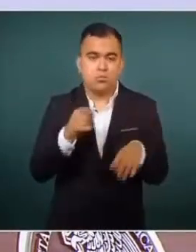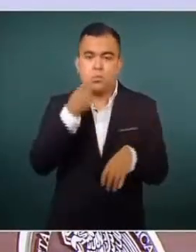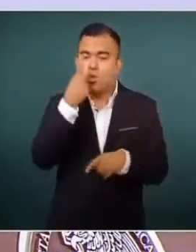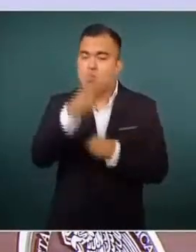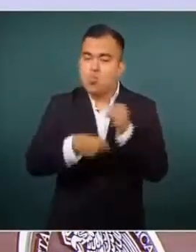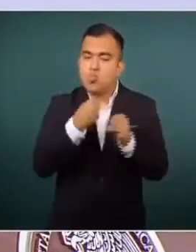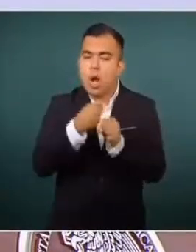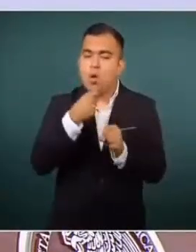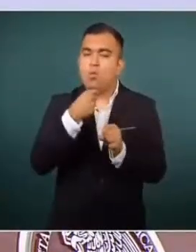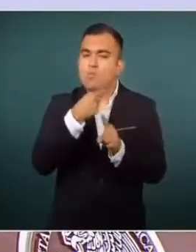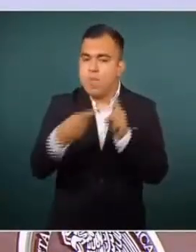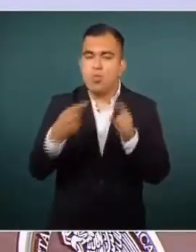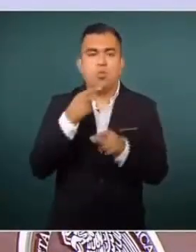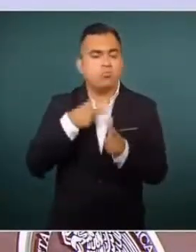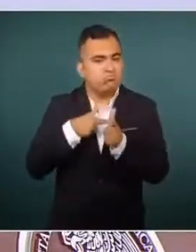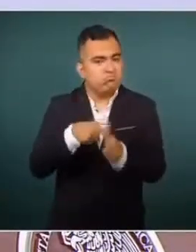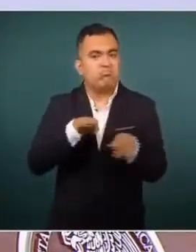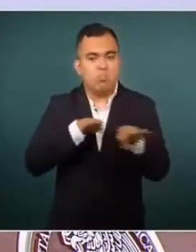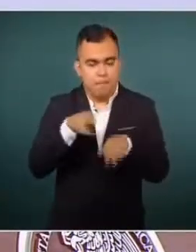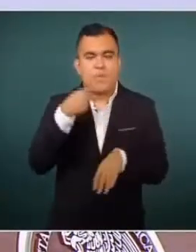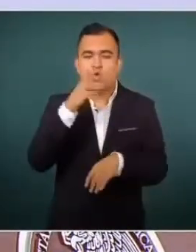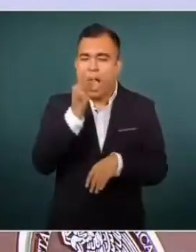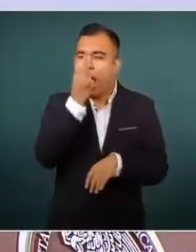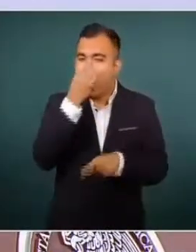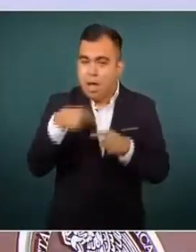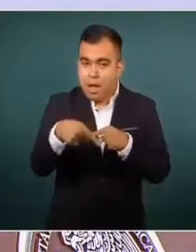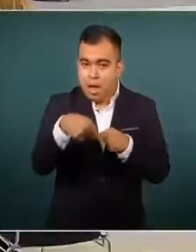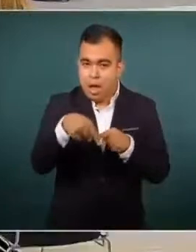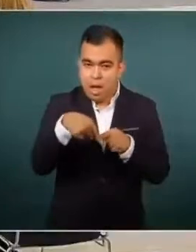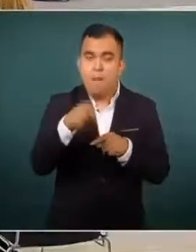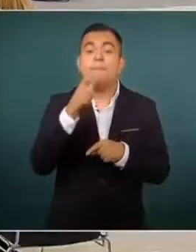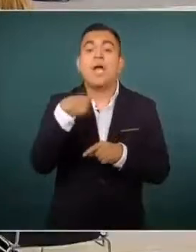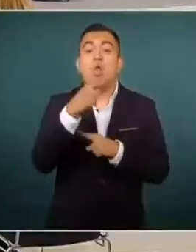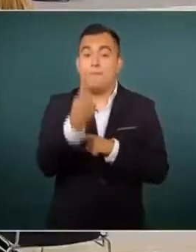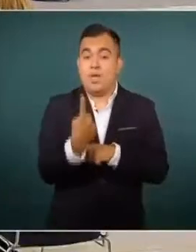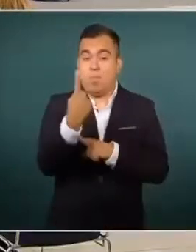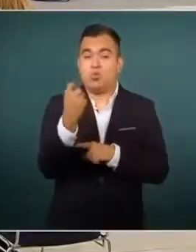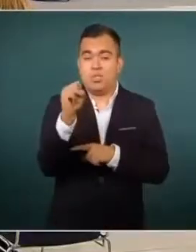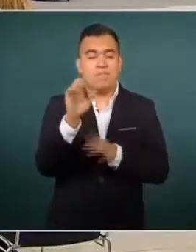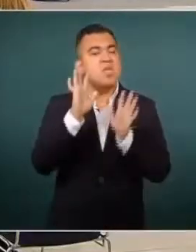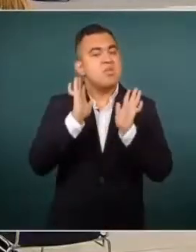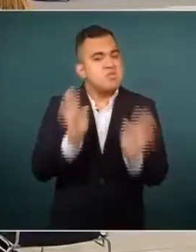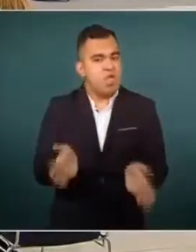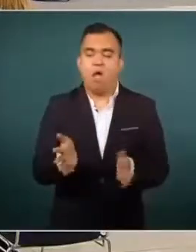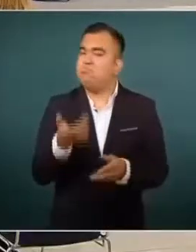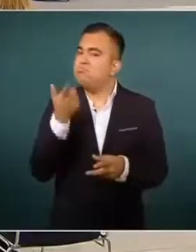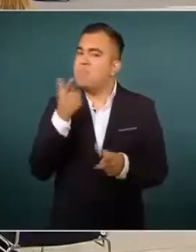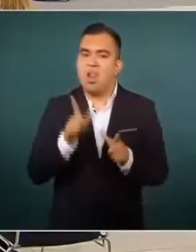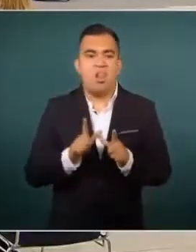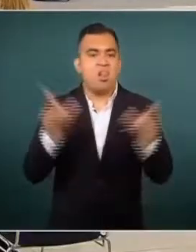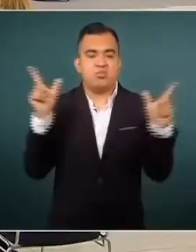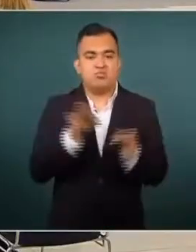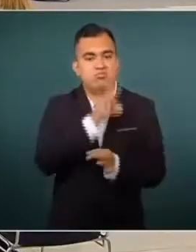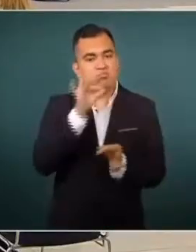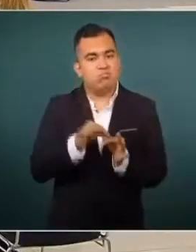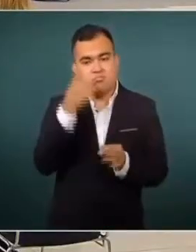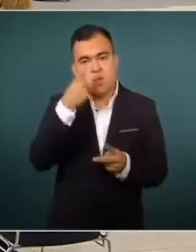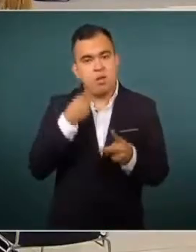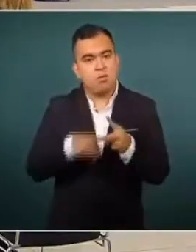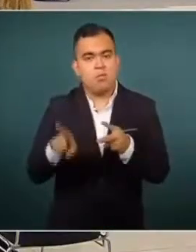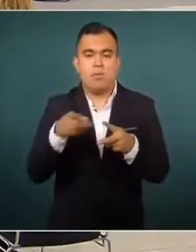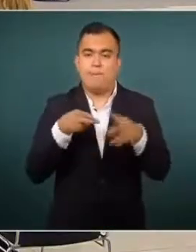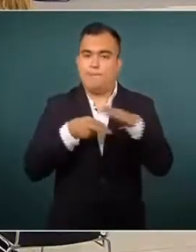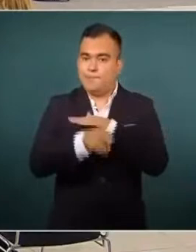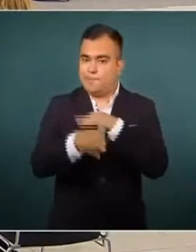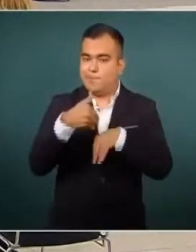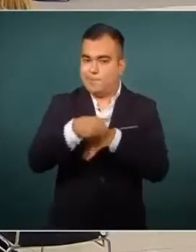y medio trabajando sin parar, pero estamos ya en la orilla y el 1 de septiembre, o más tardar parece ya, estamos listos y en condiciones de arrancar operaciones. Sobre el